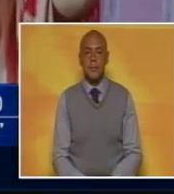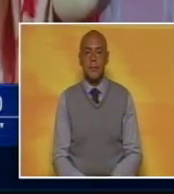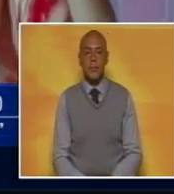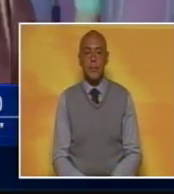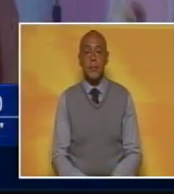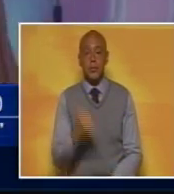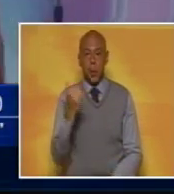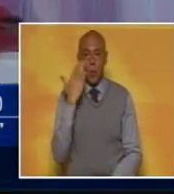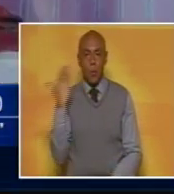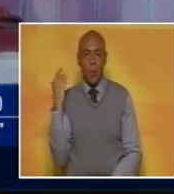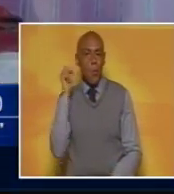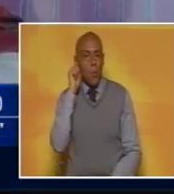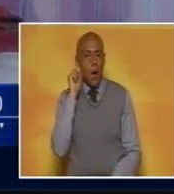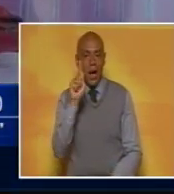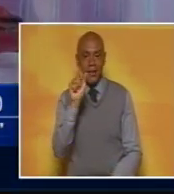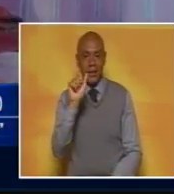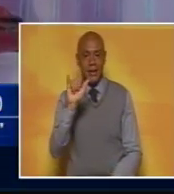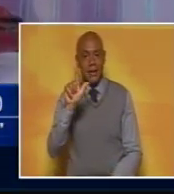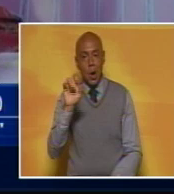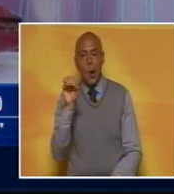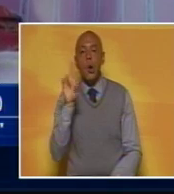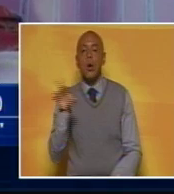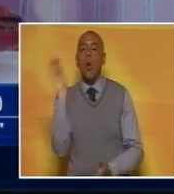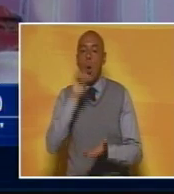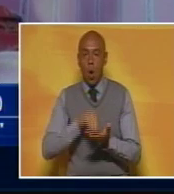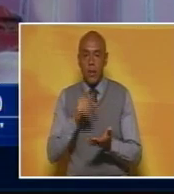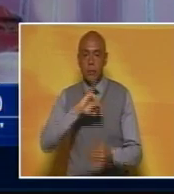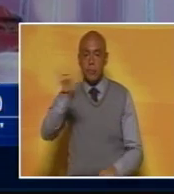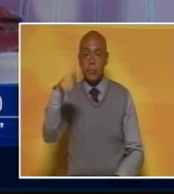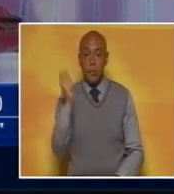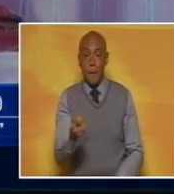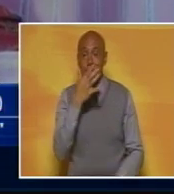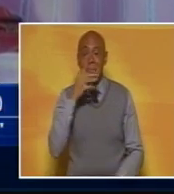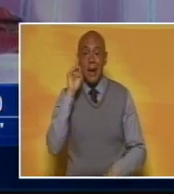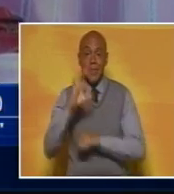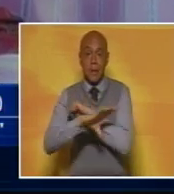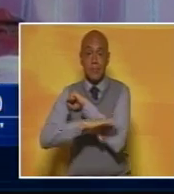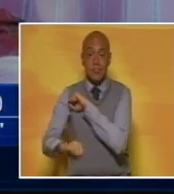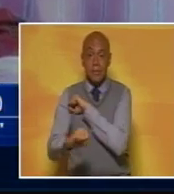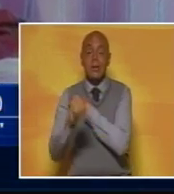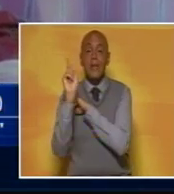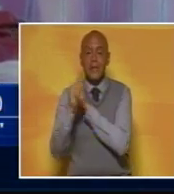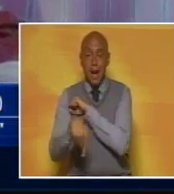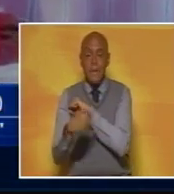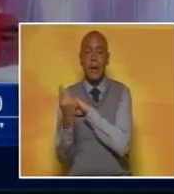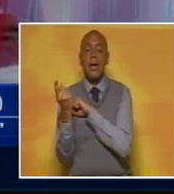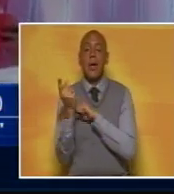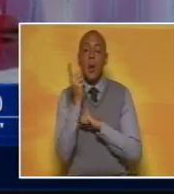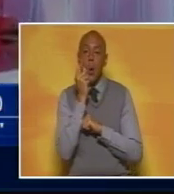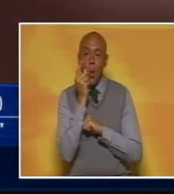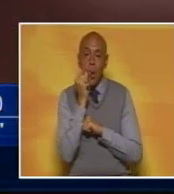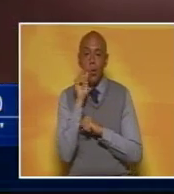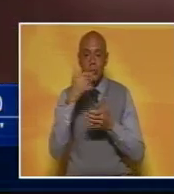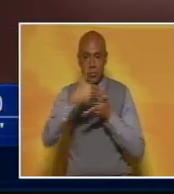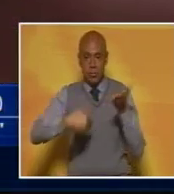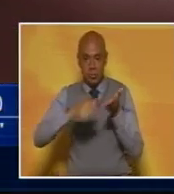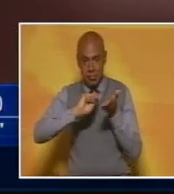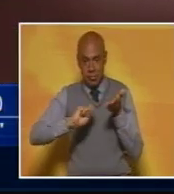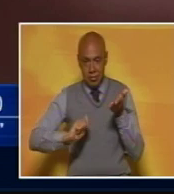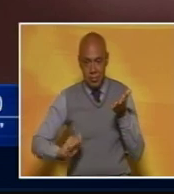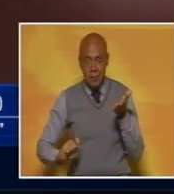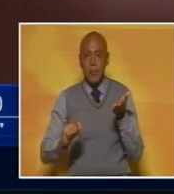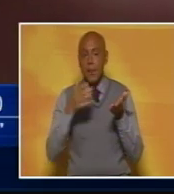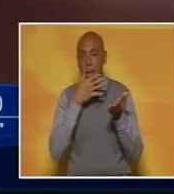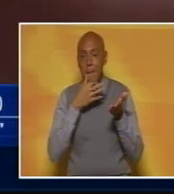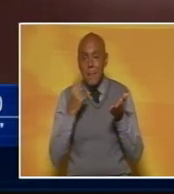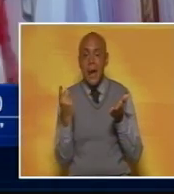Y Taylor Swift volvió a los tribunales por la denuncia de plagio de su letra de canción Shake It Off. La demanda